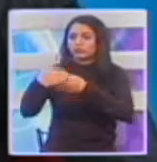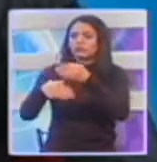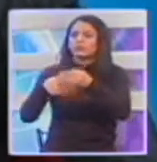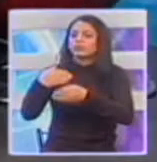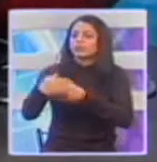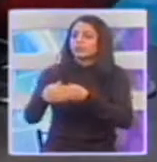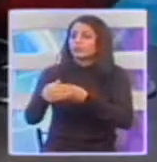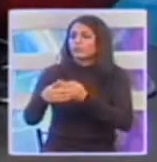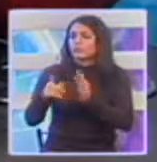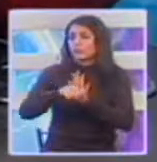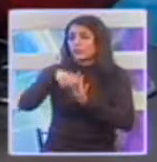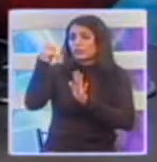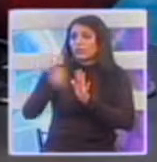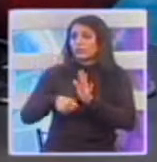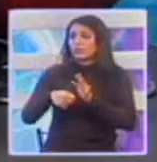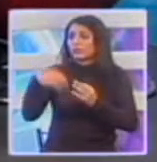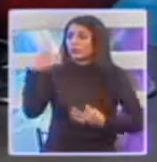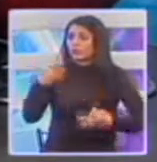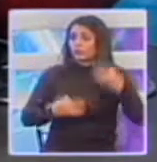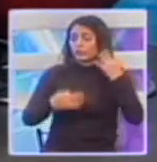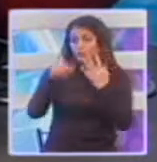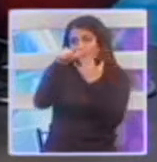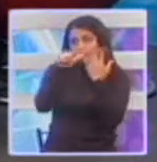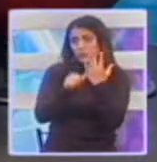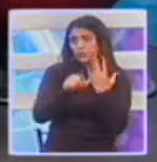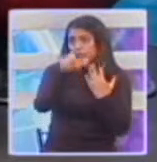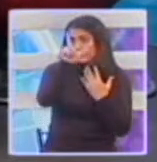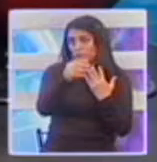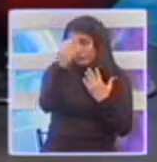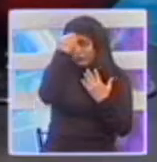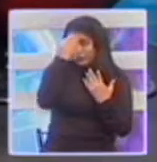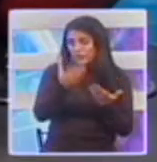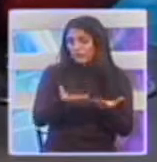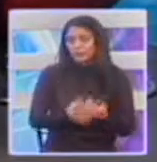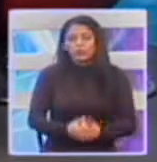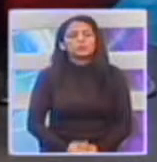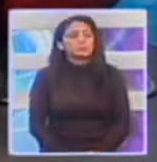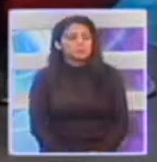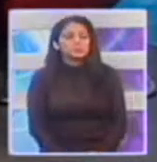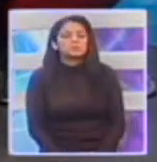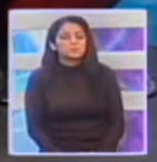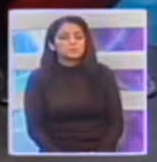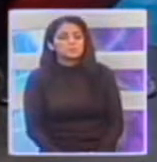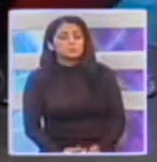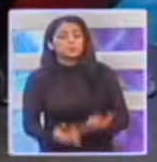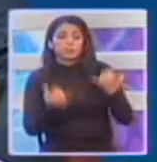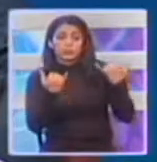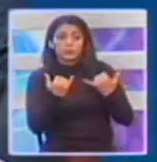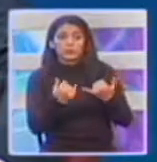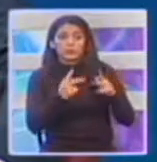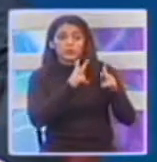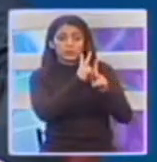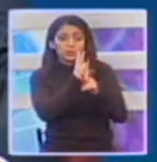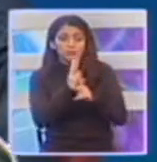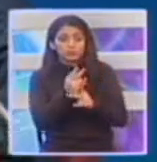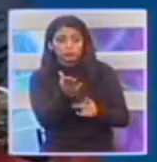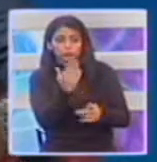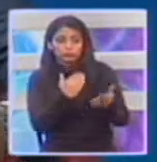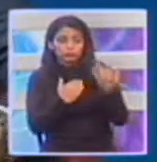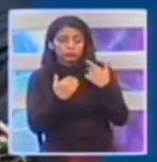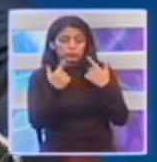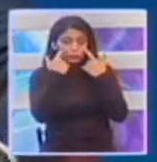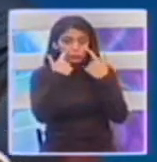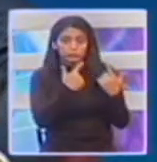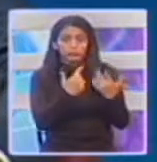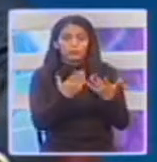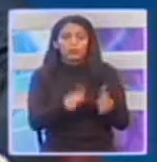el juicio político contra el ministro educación bueno en efecto hoy la comisión está convocado pues para sesionar 11 de